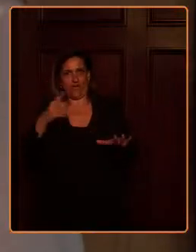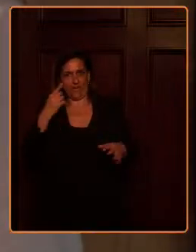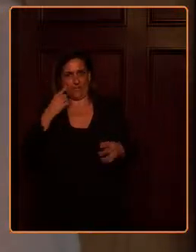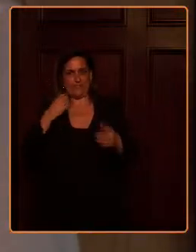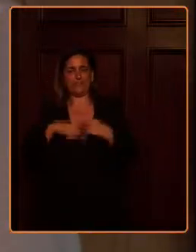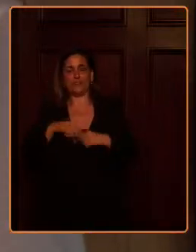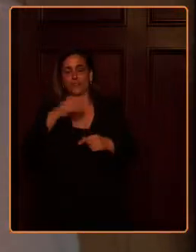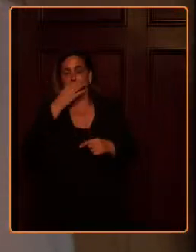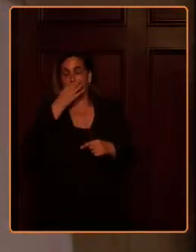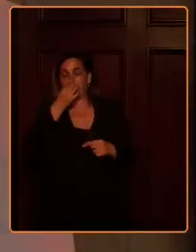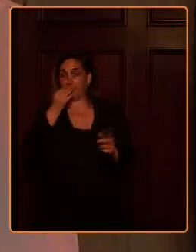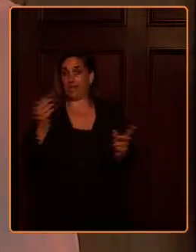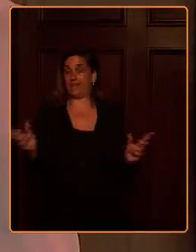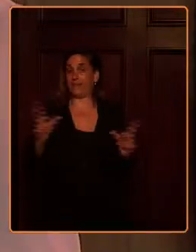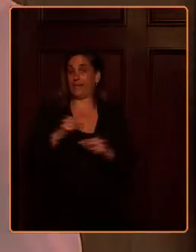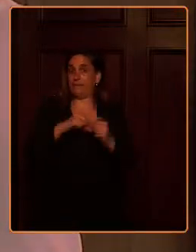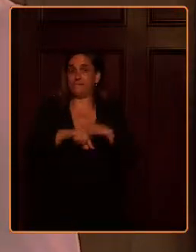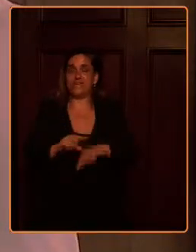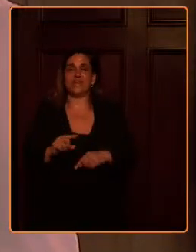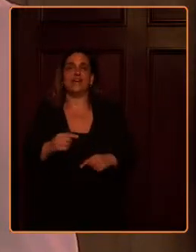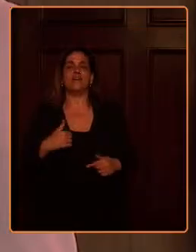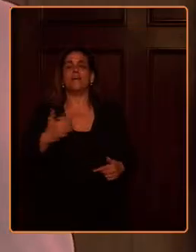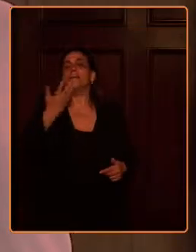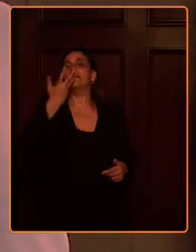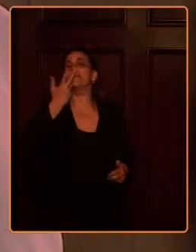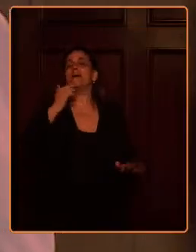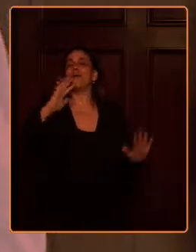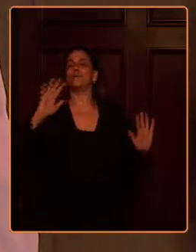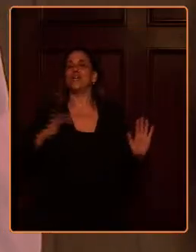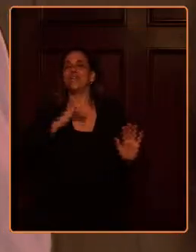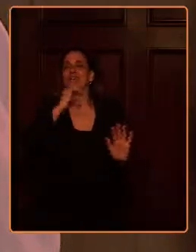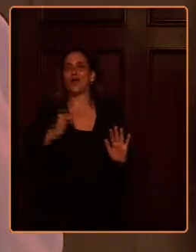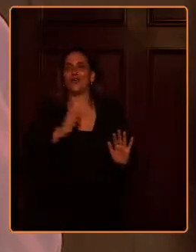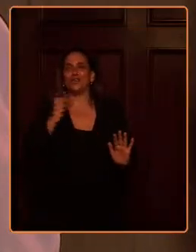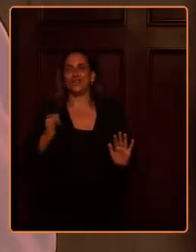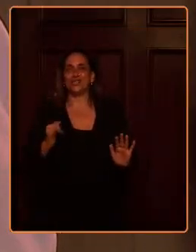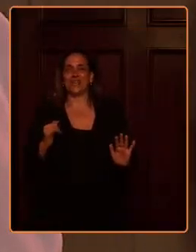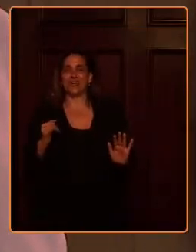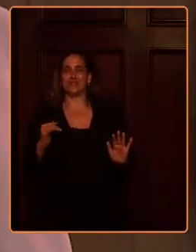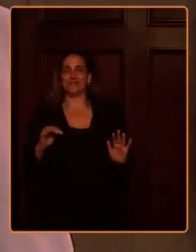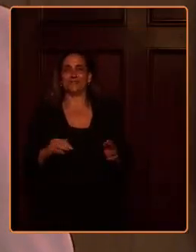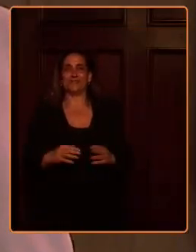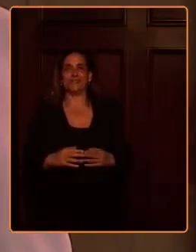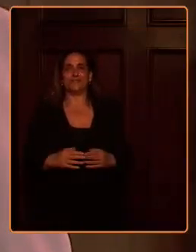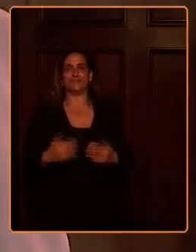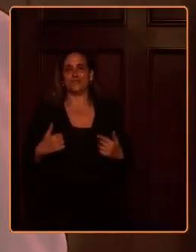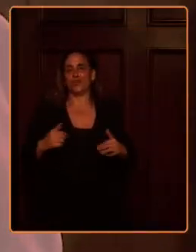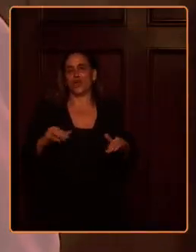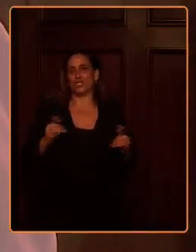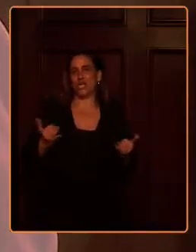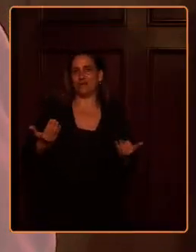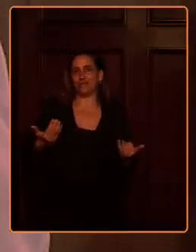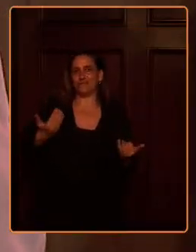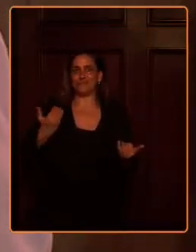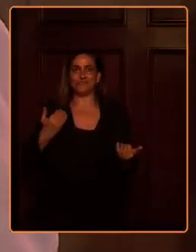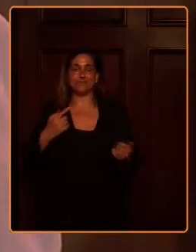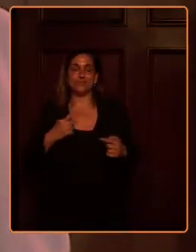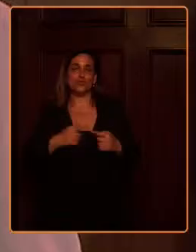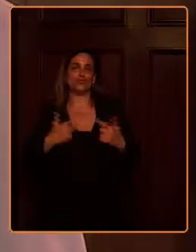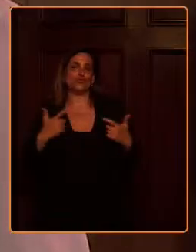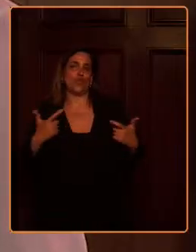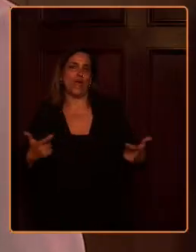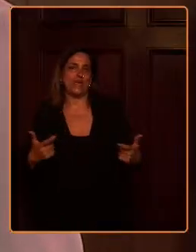Y para cerrar, me gustaría contarles que yo tuve el privilegio